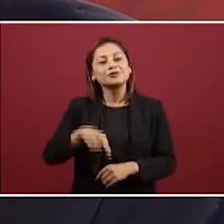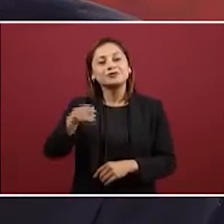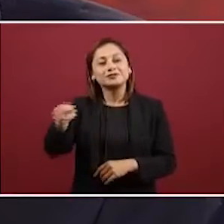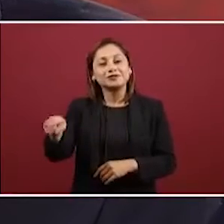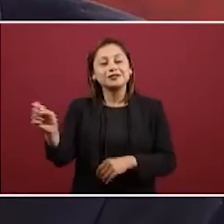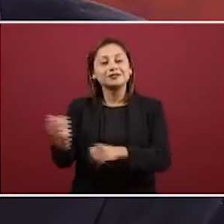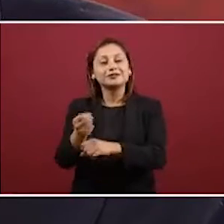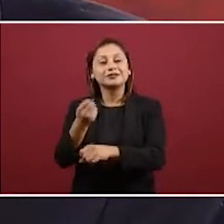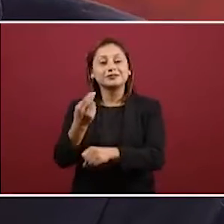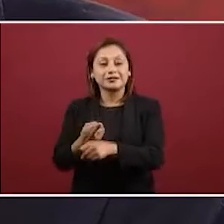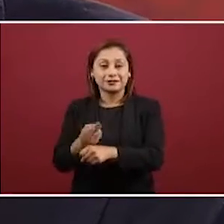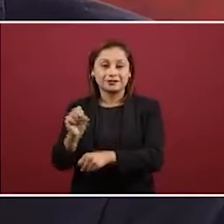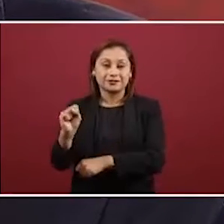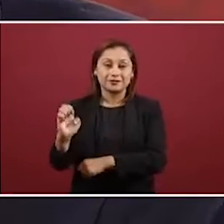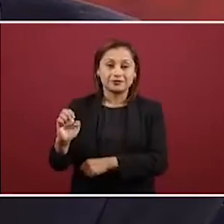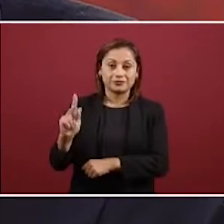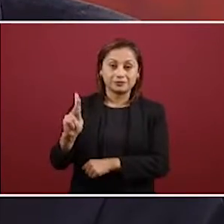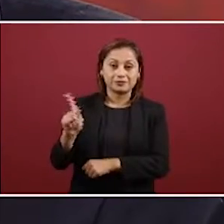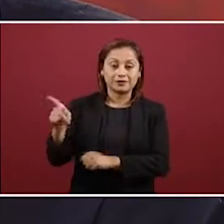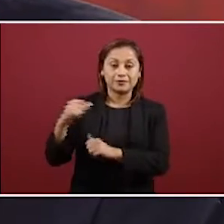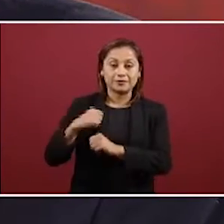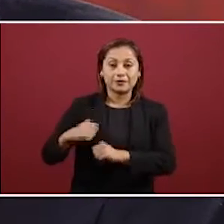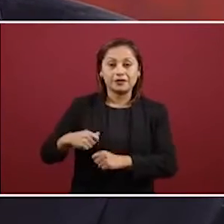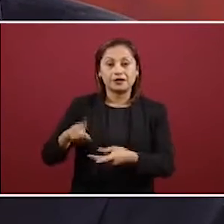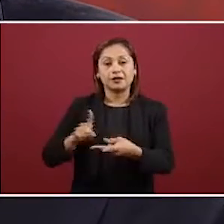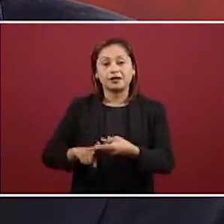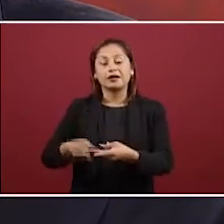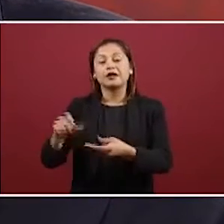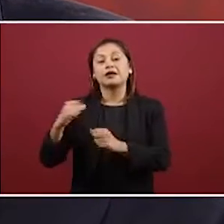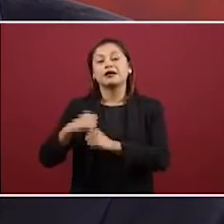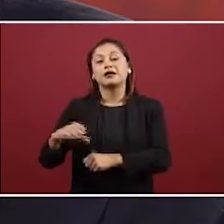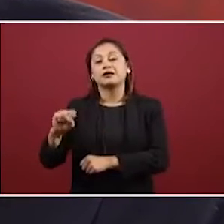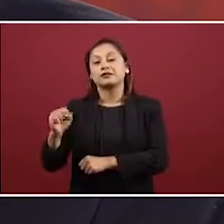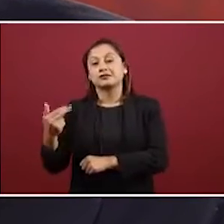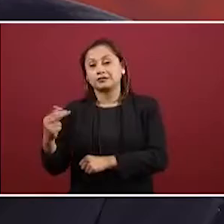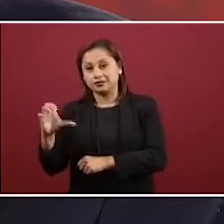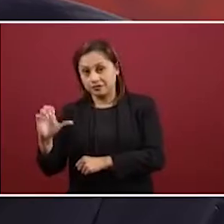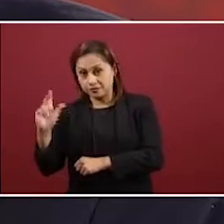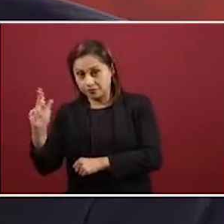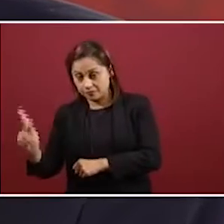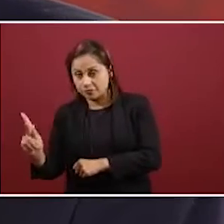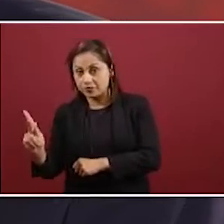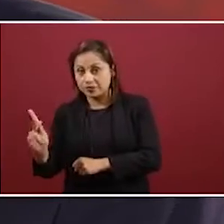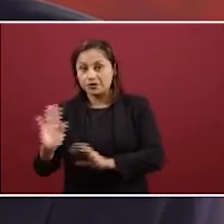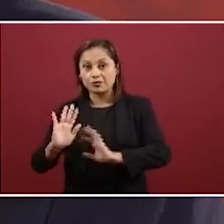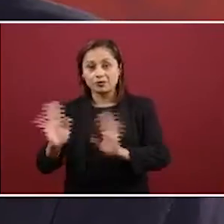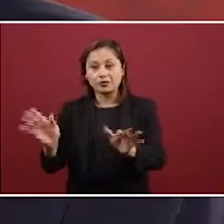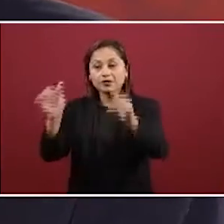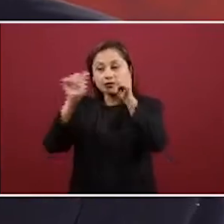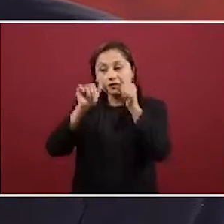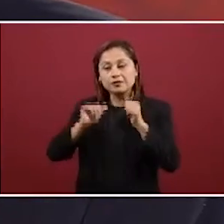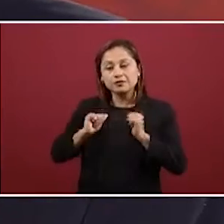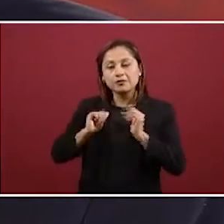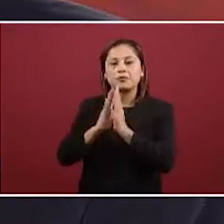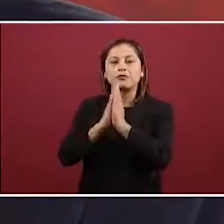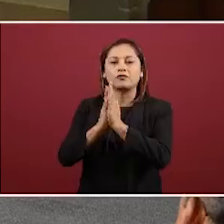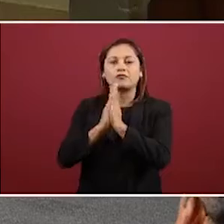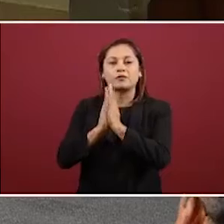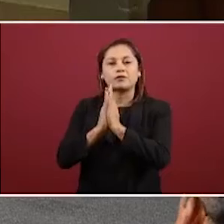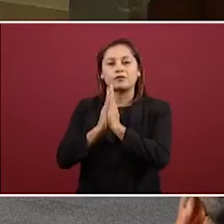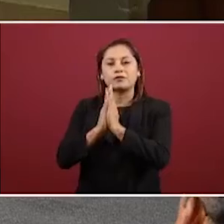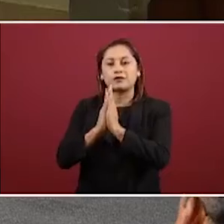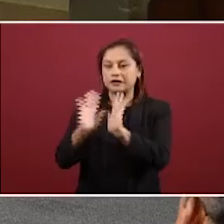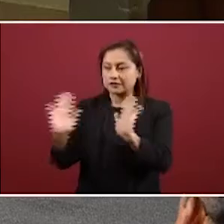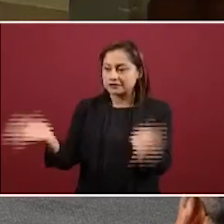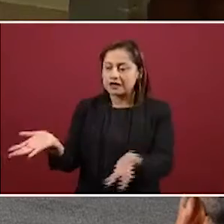y secretario de educación pública y el secretario de hacienda para que esto se resuelva de inmediato lópez